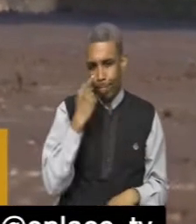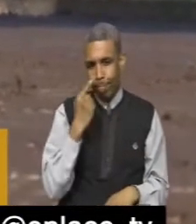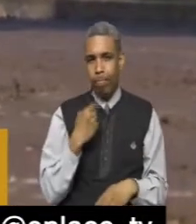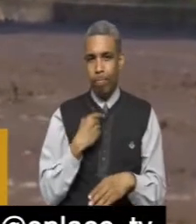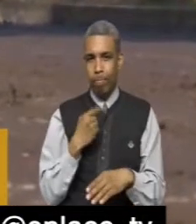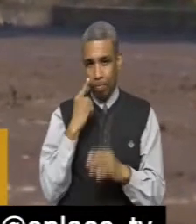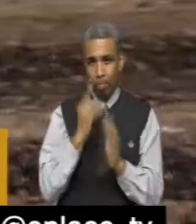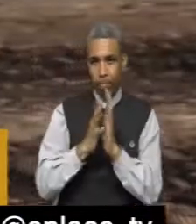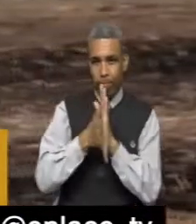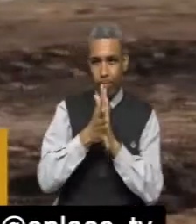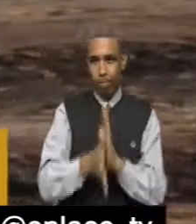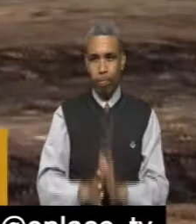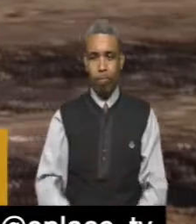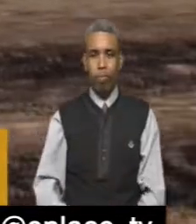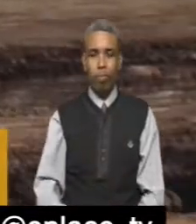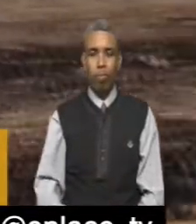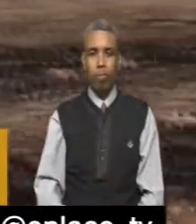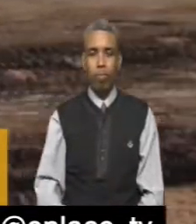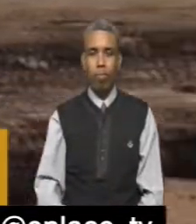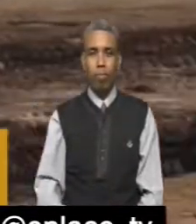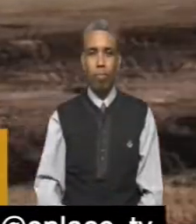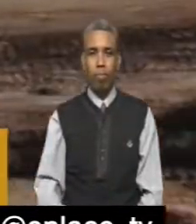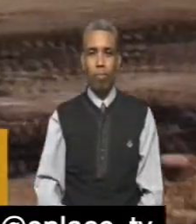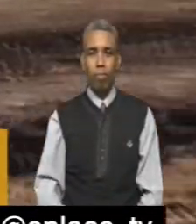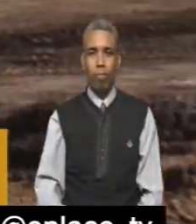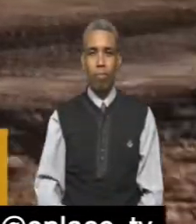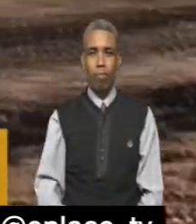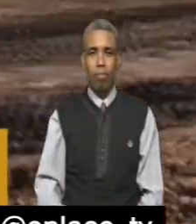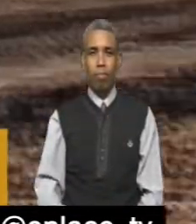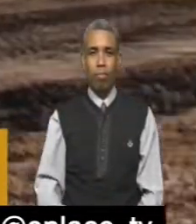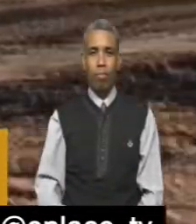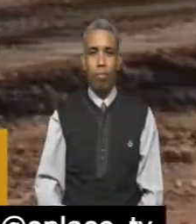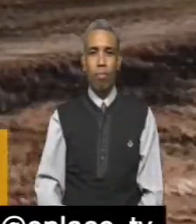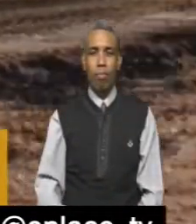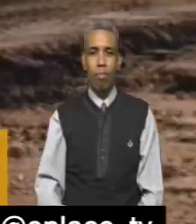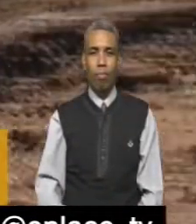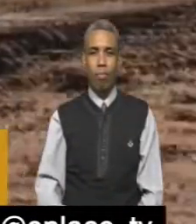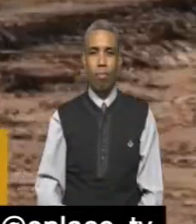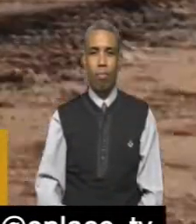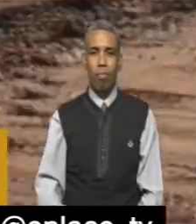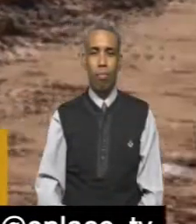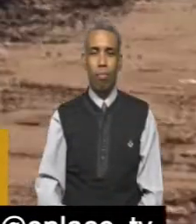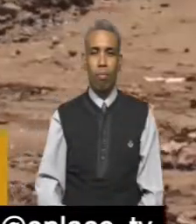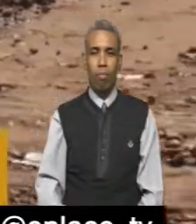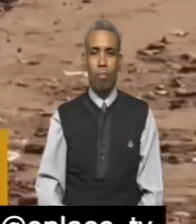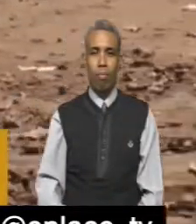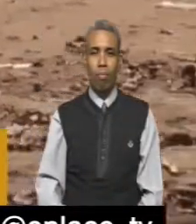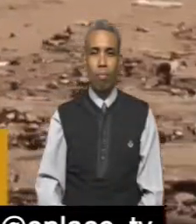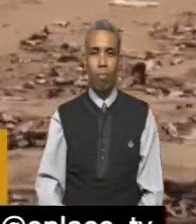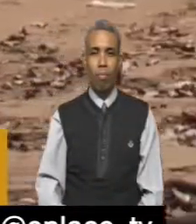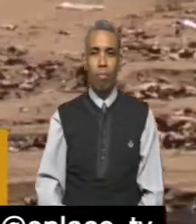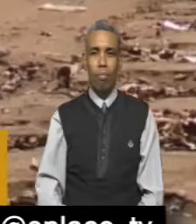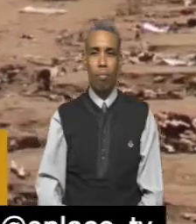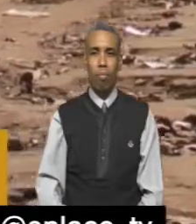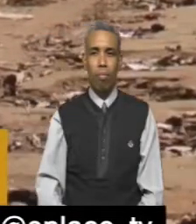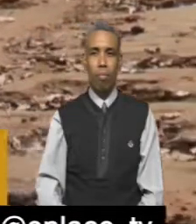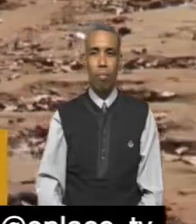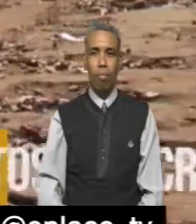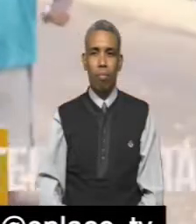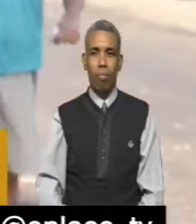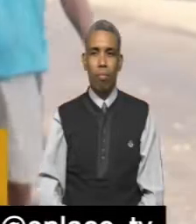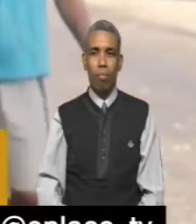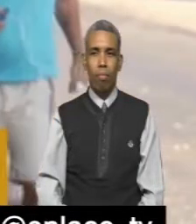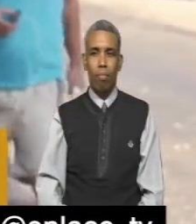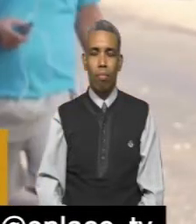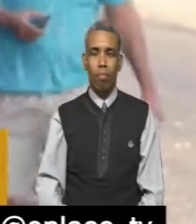necesarias dado a los cierres parciales de vía que se van a presentar por las obras de mantenimiento en este carreteable rural de Barranca Bermeja.